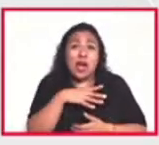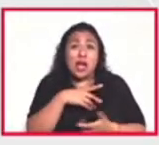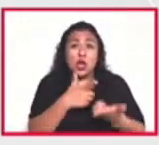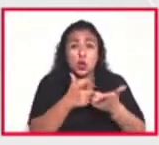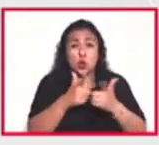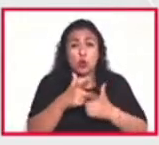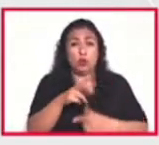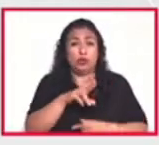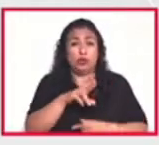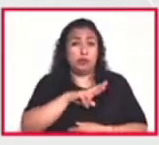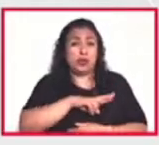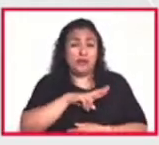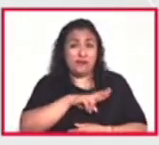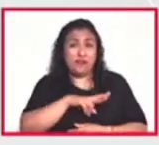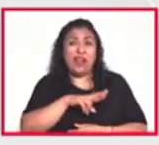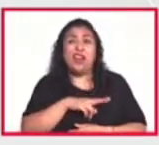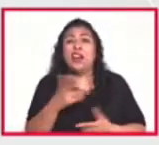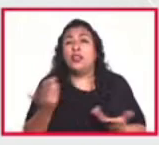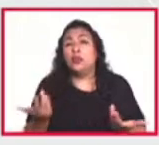privados, opacos,